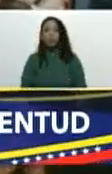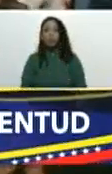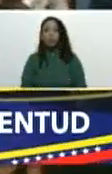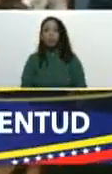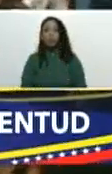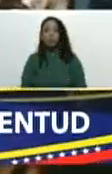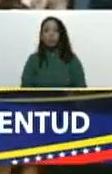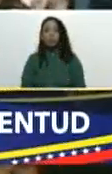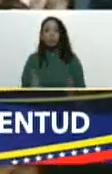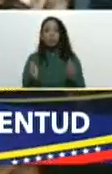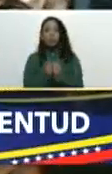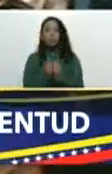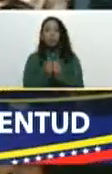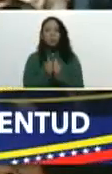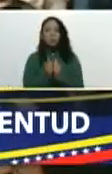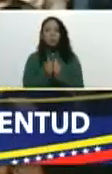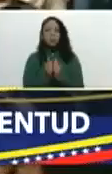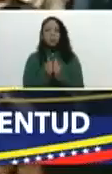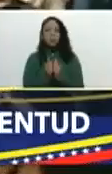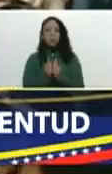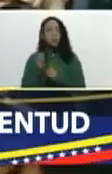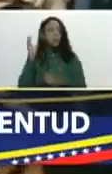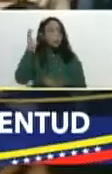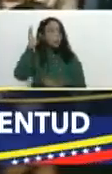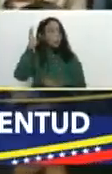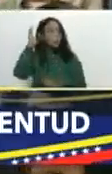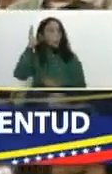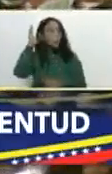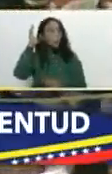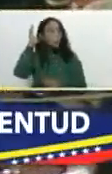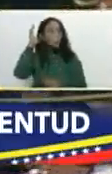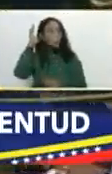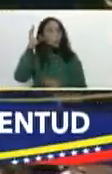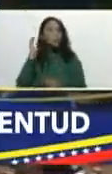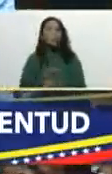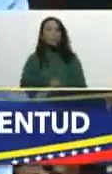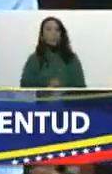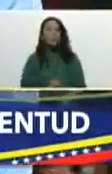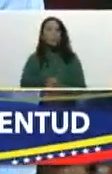con la conciencia,